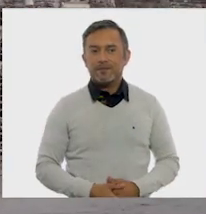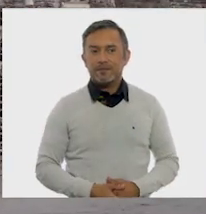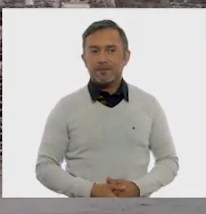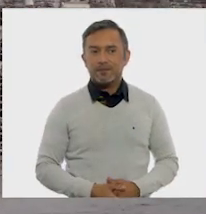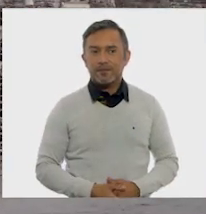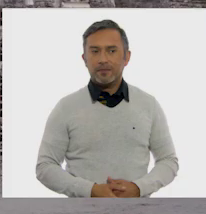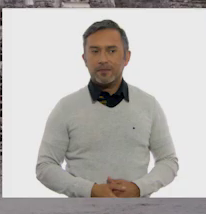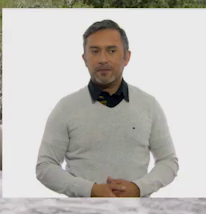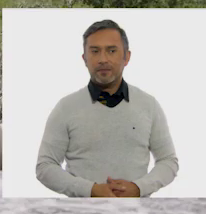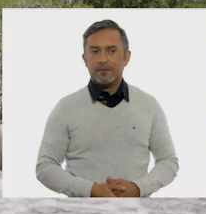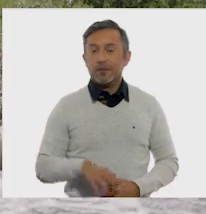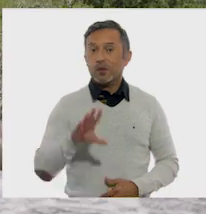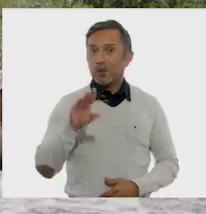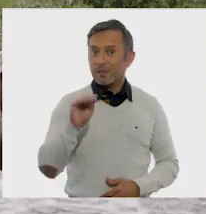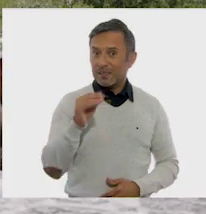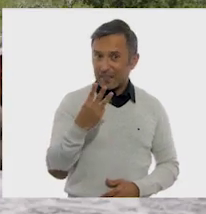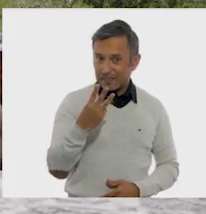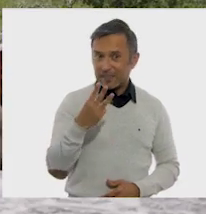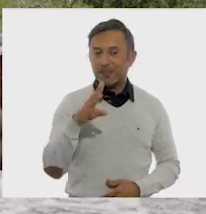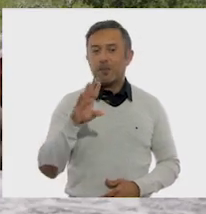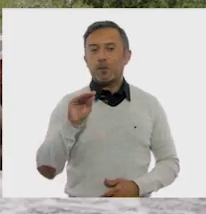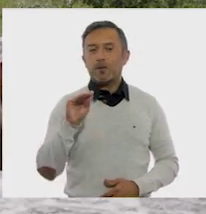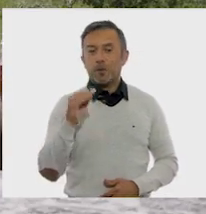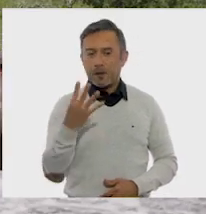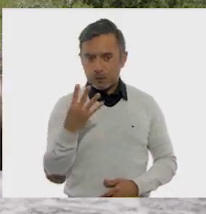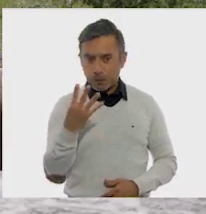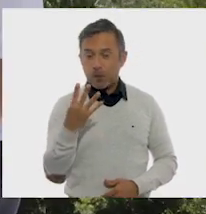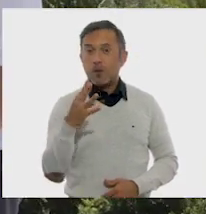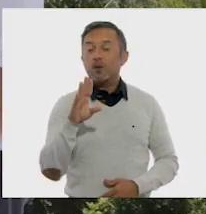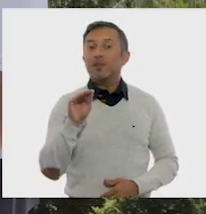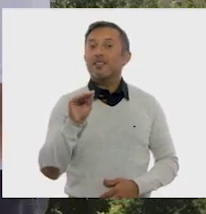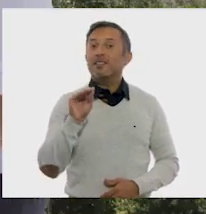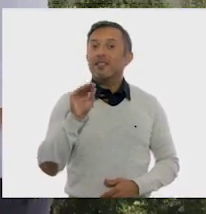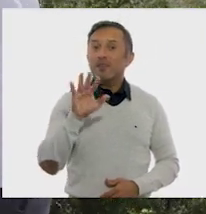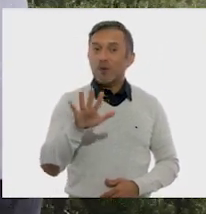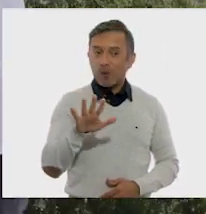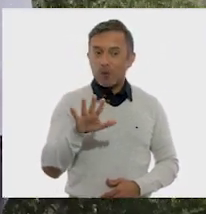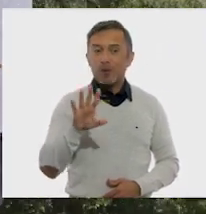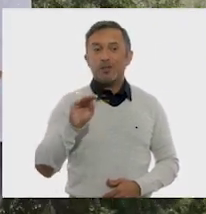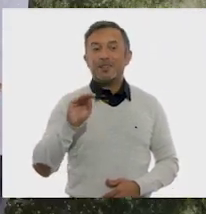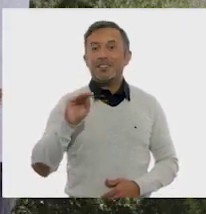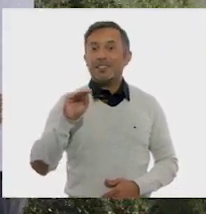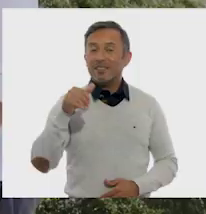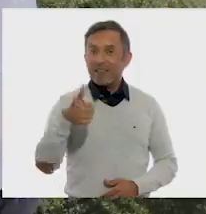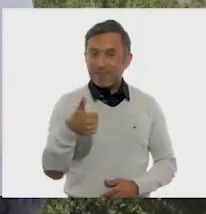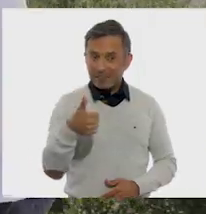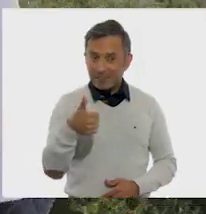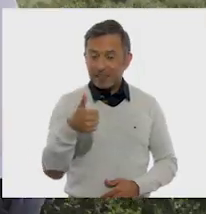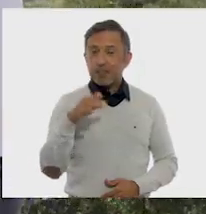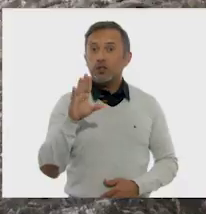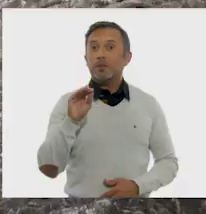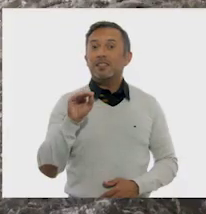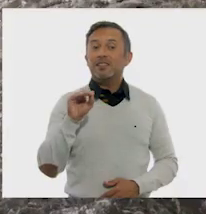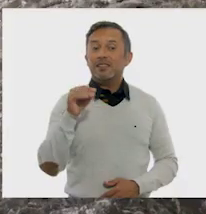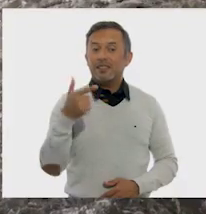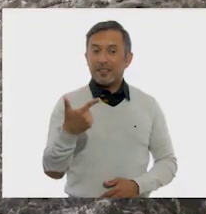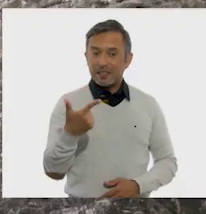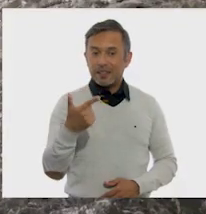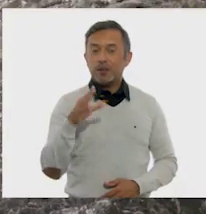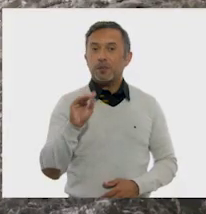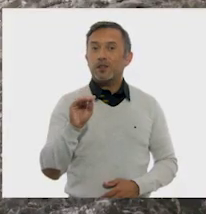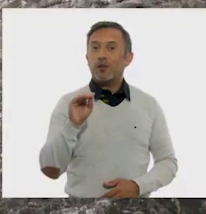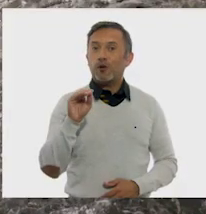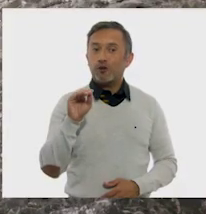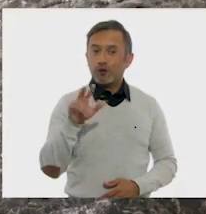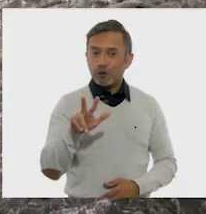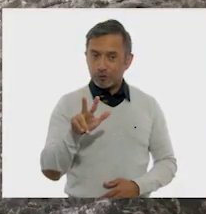93, 94, 95, 96, 97, 98,